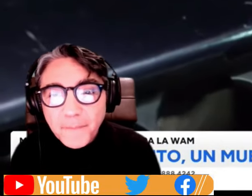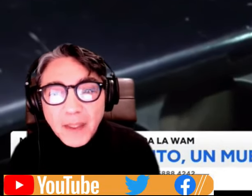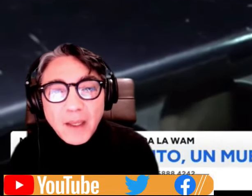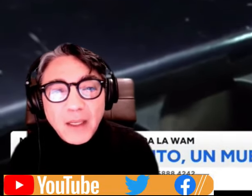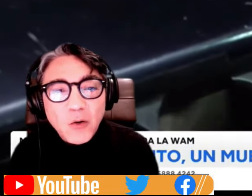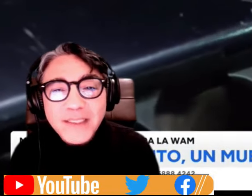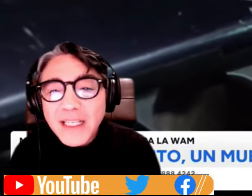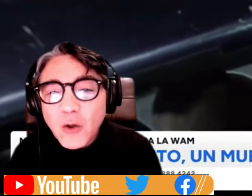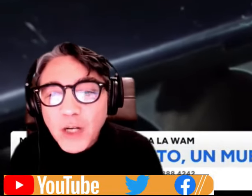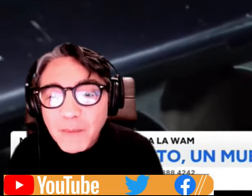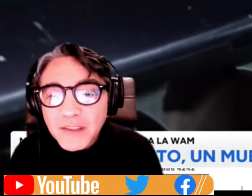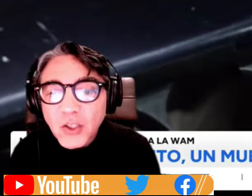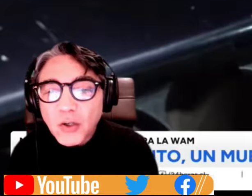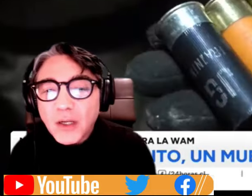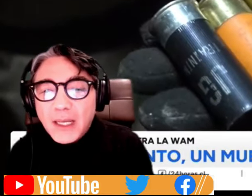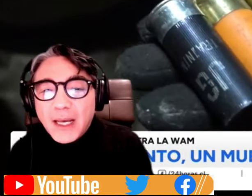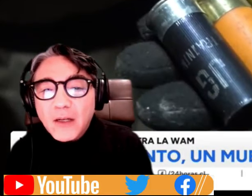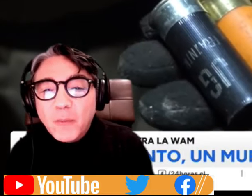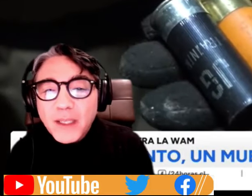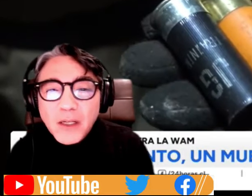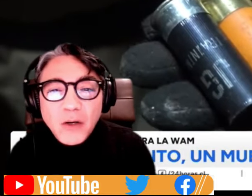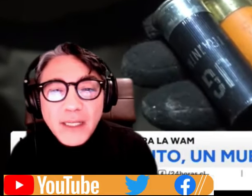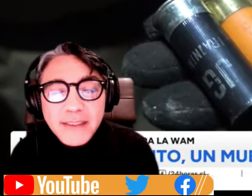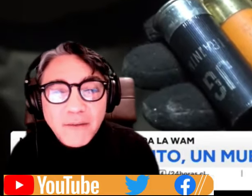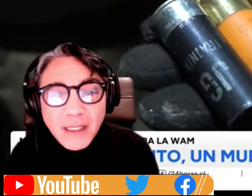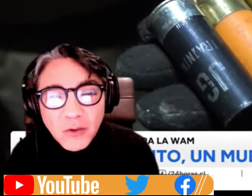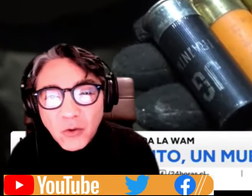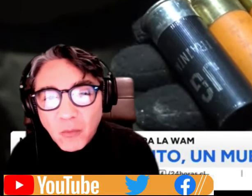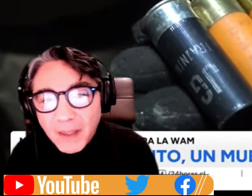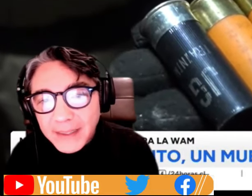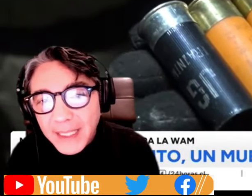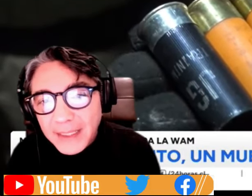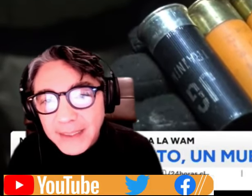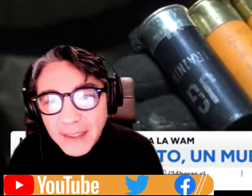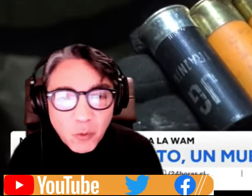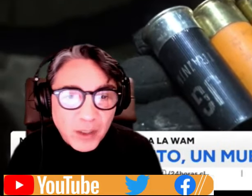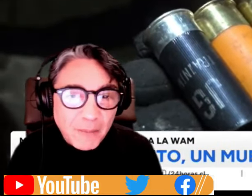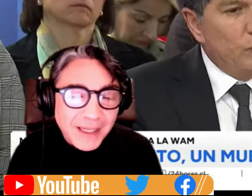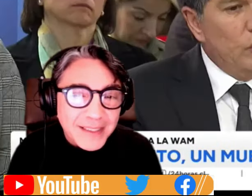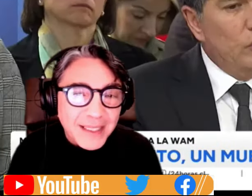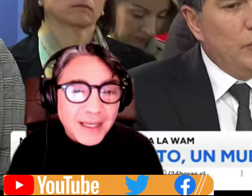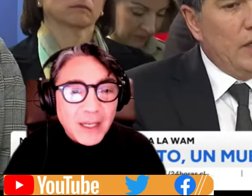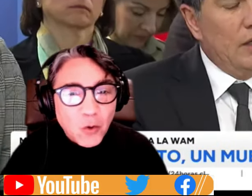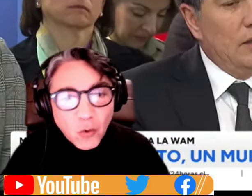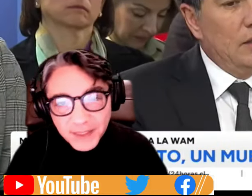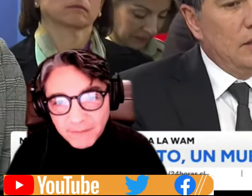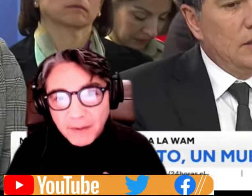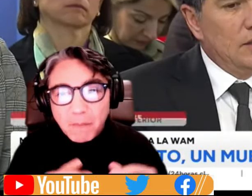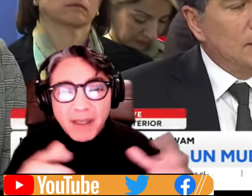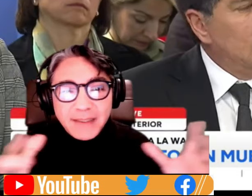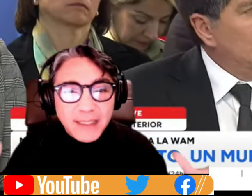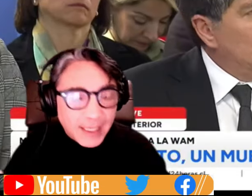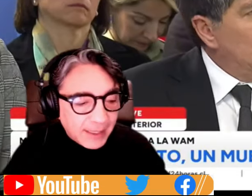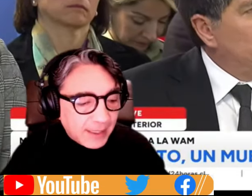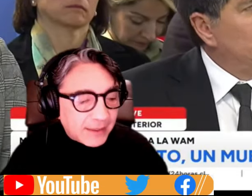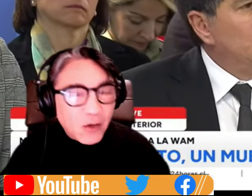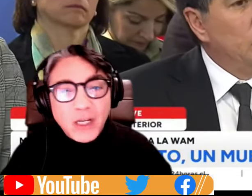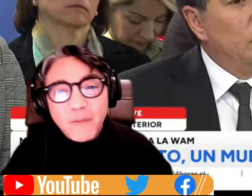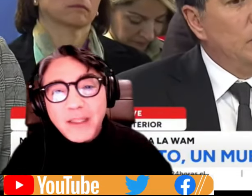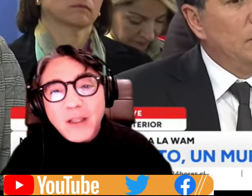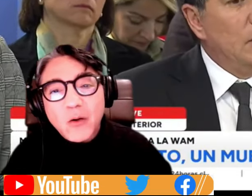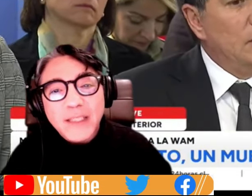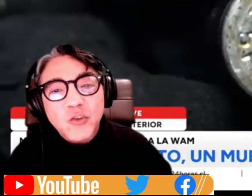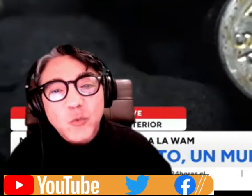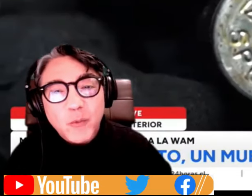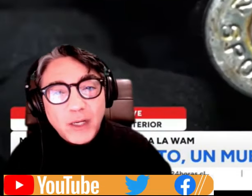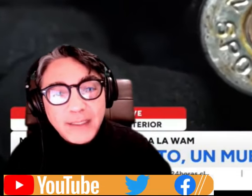resistencia y no hacen ninguna mención al compañero ech bastías porque pareciera que no observan más allá de